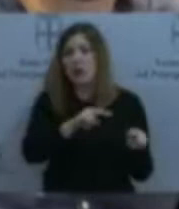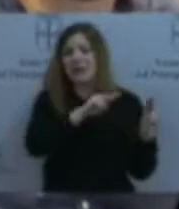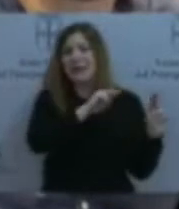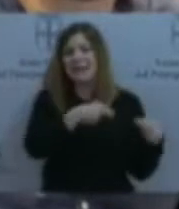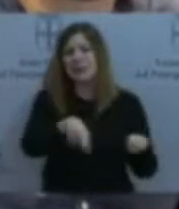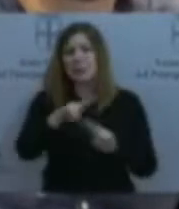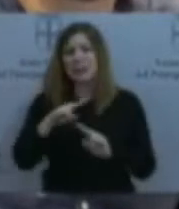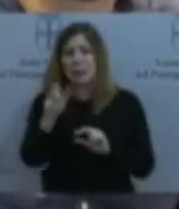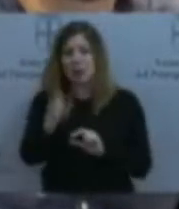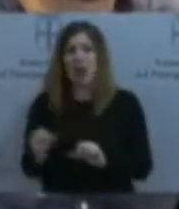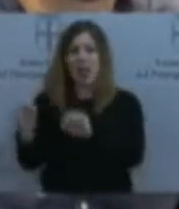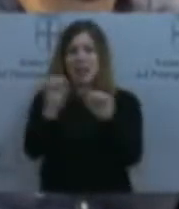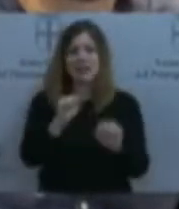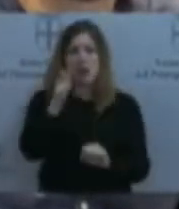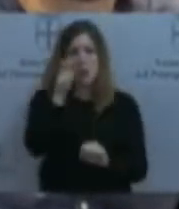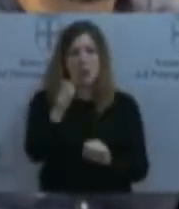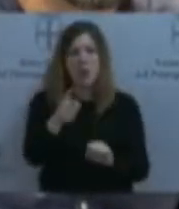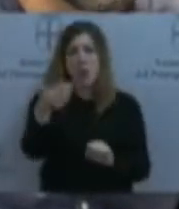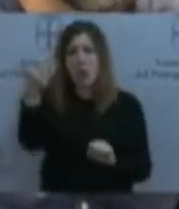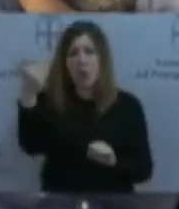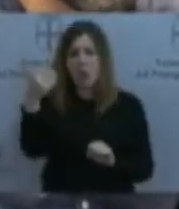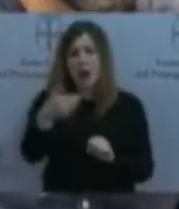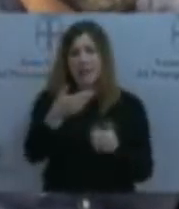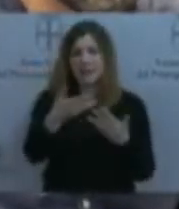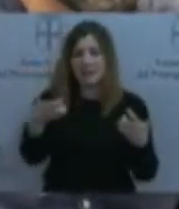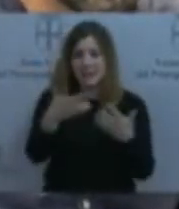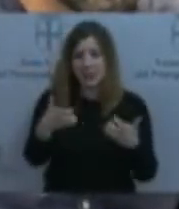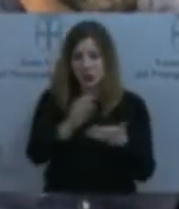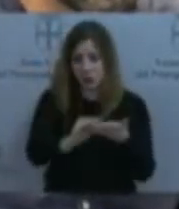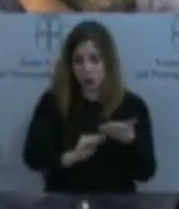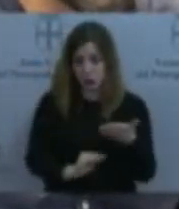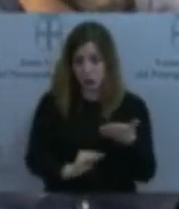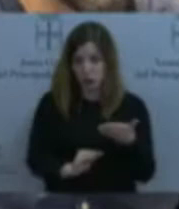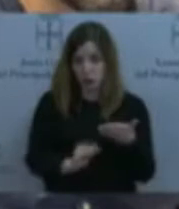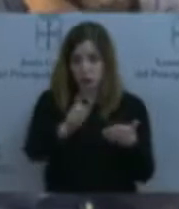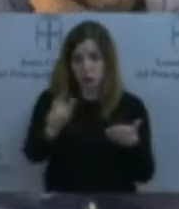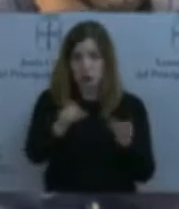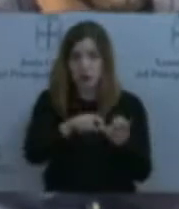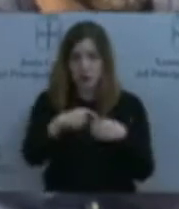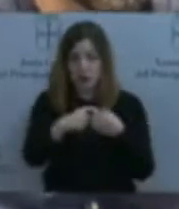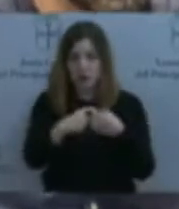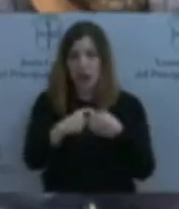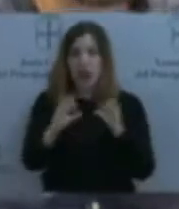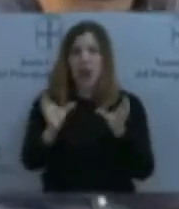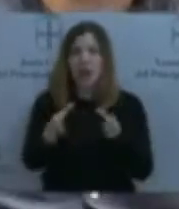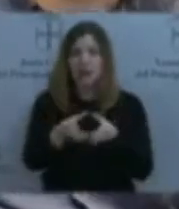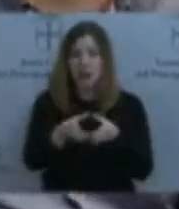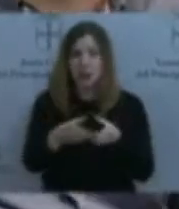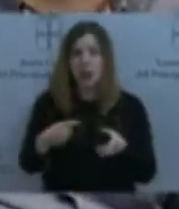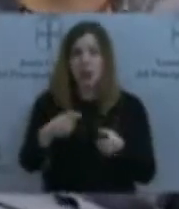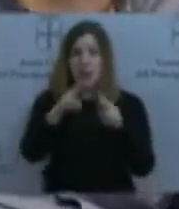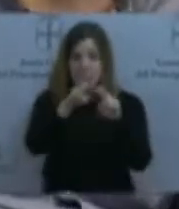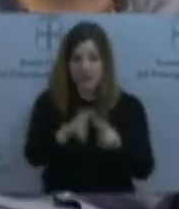tras varios escritos por parte de varios miembros del equipo de investigación que dirigía Ángel Villa, acabaron recurriendo a